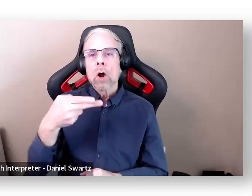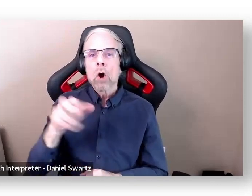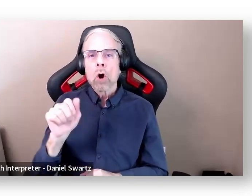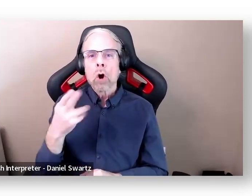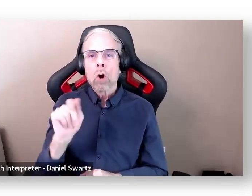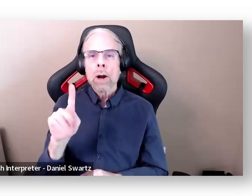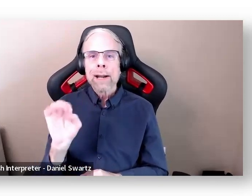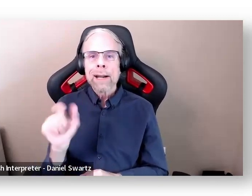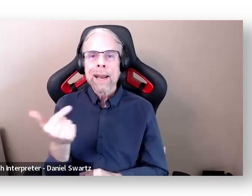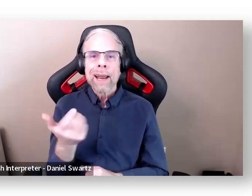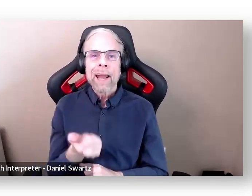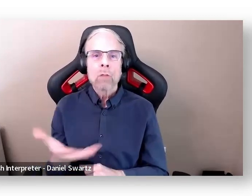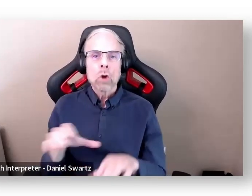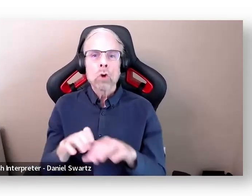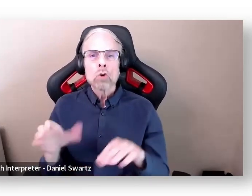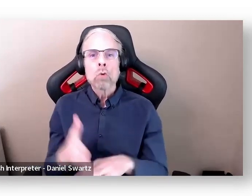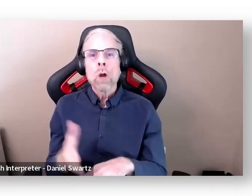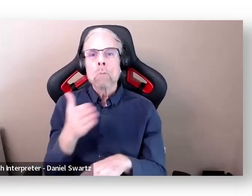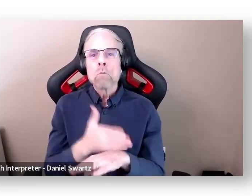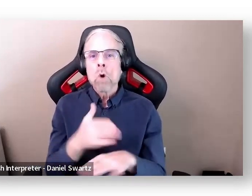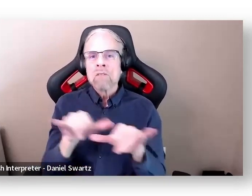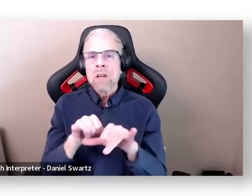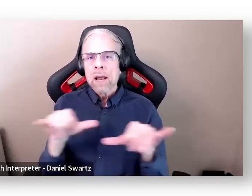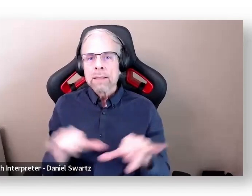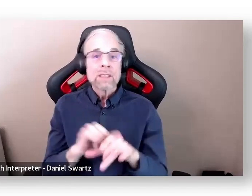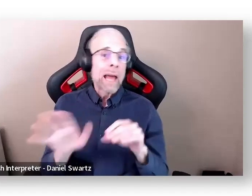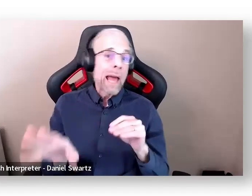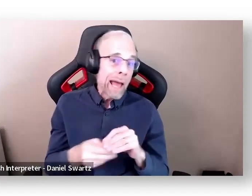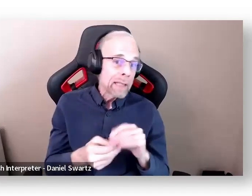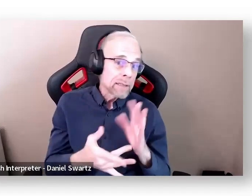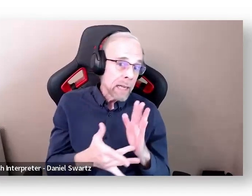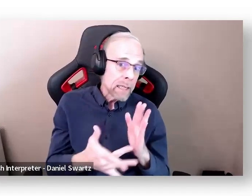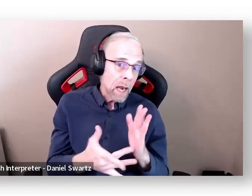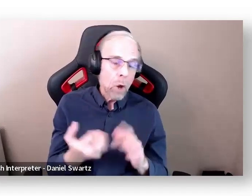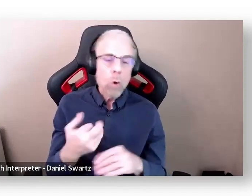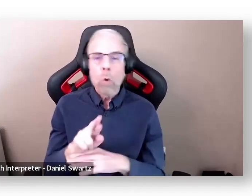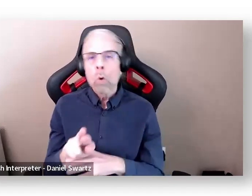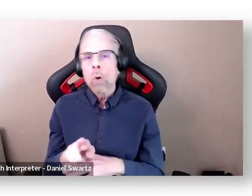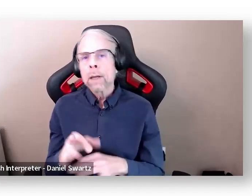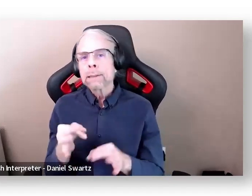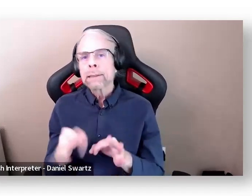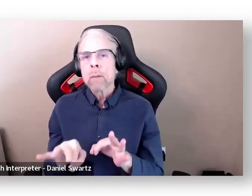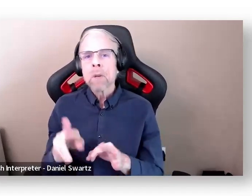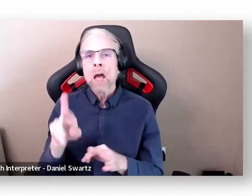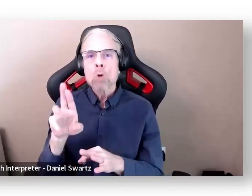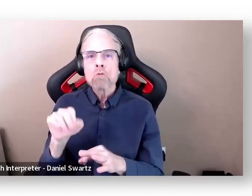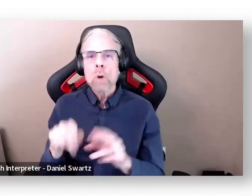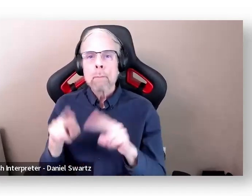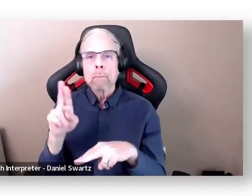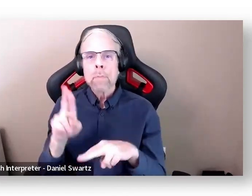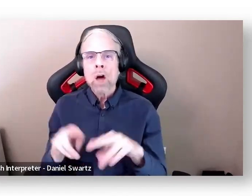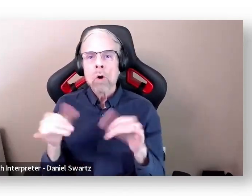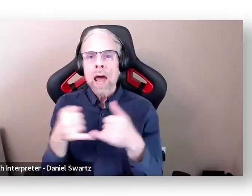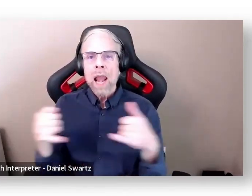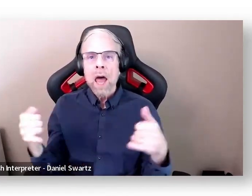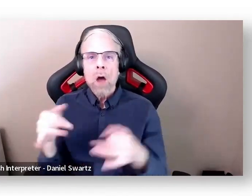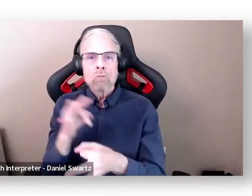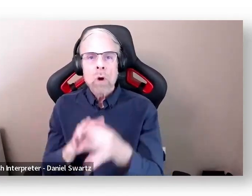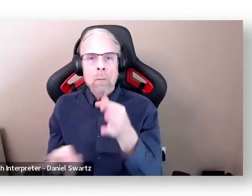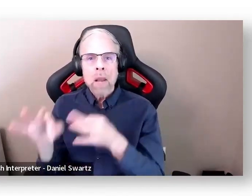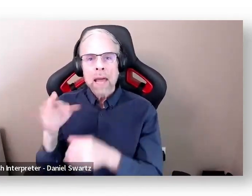El fortalecimiento de la red es cualquier cosa que haga para mejorar su sistema, ya sea para agregar tecnología o simplemente para reconstruir una